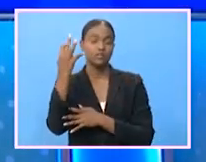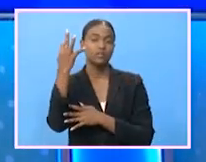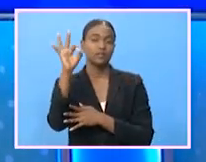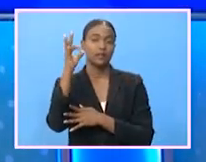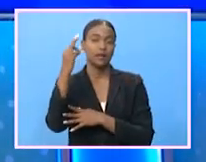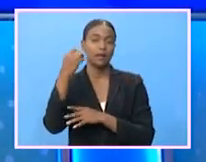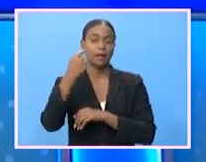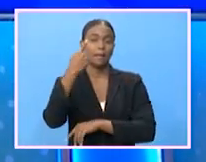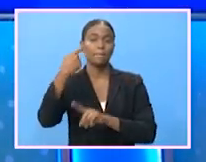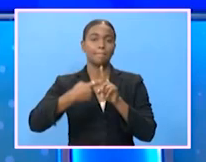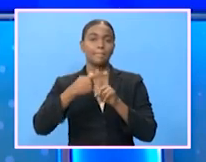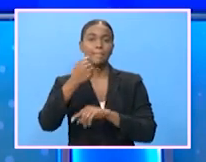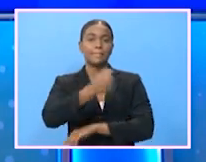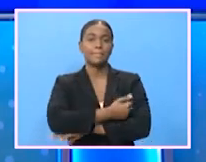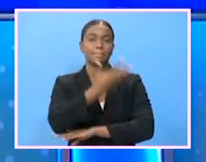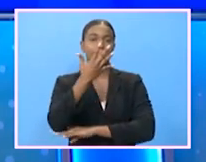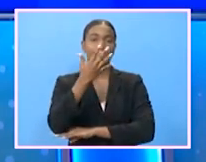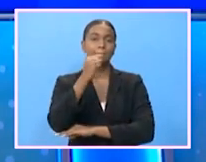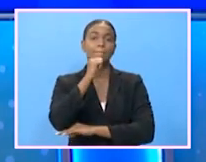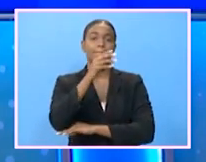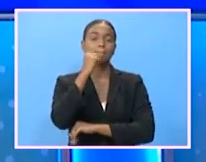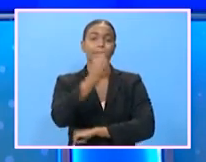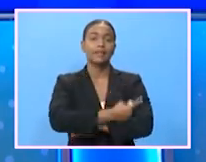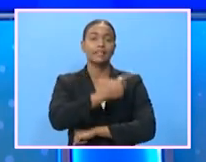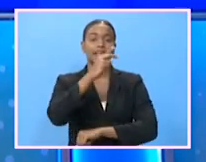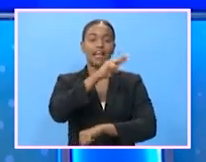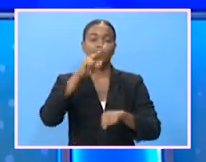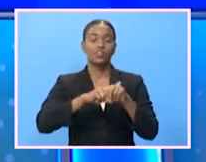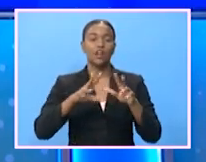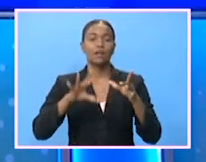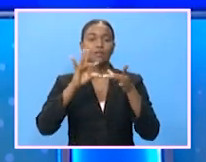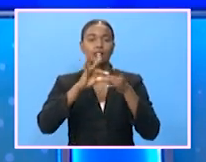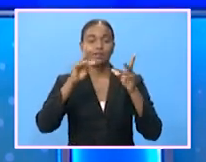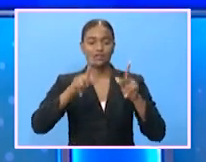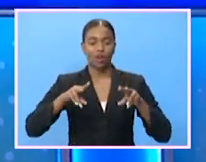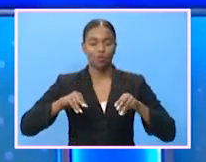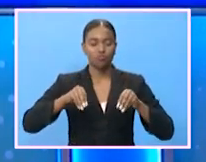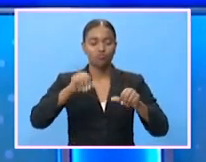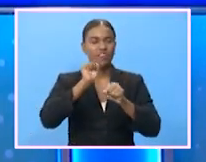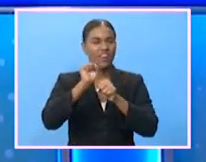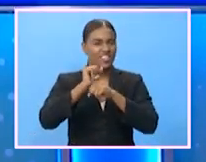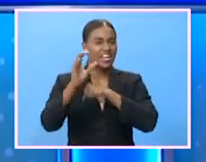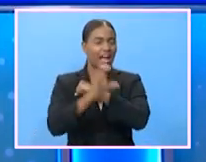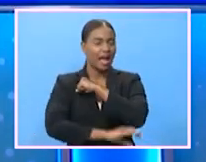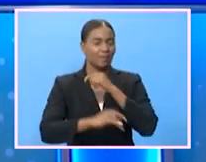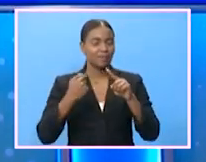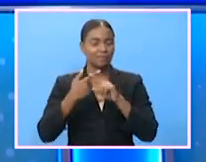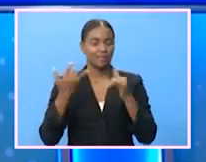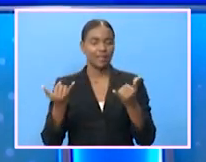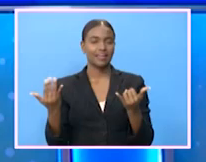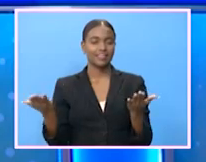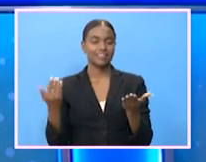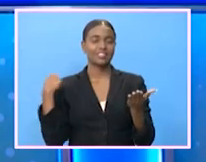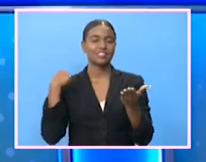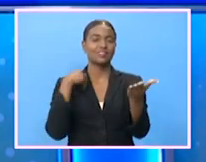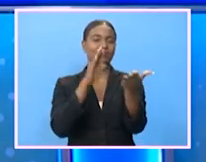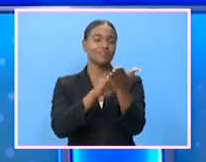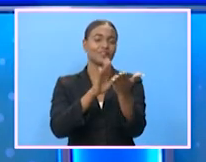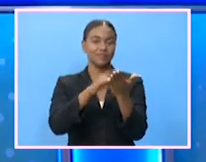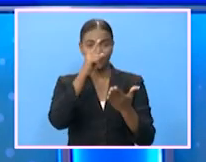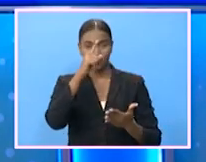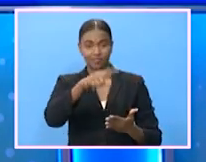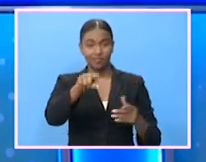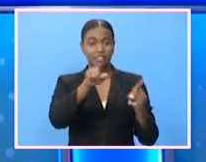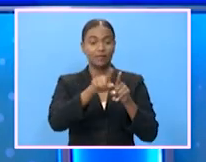19 de mayo, Día Nacional del Agricultor. Desde aquí, felicitar a todos aquellos que labran la tierra. Por